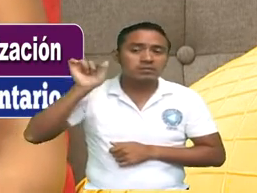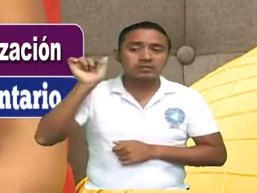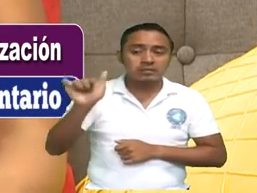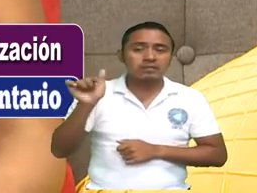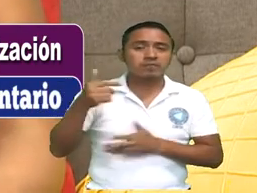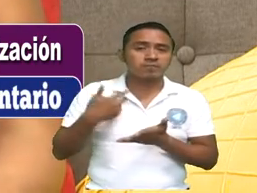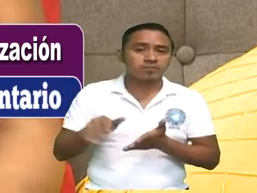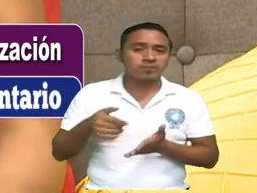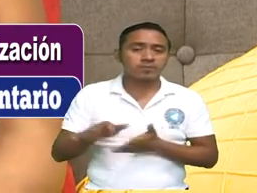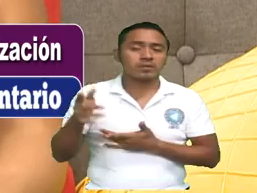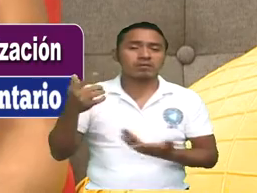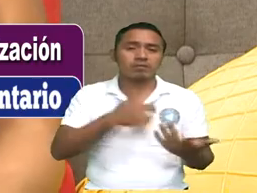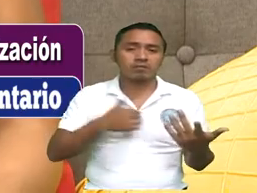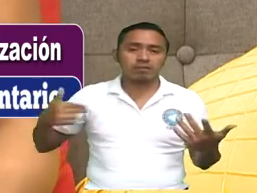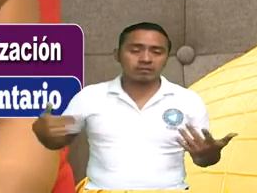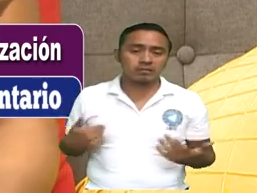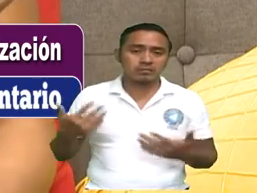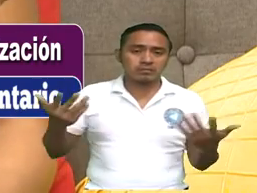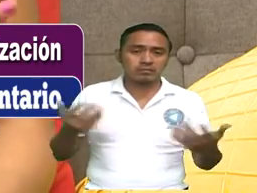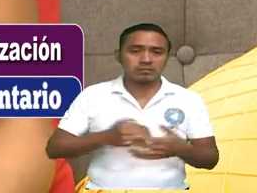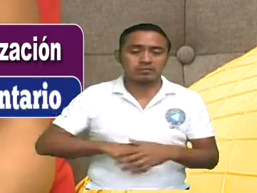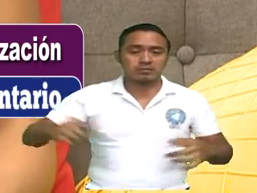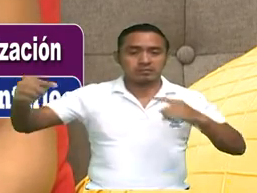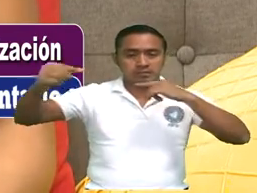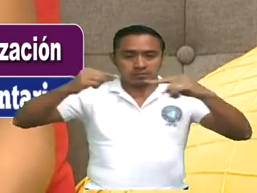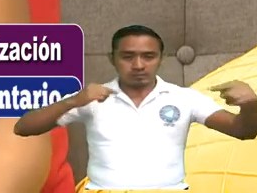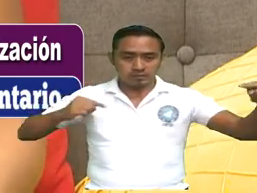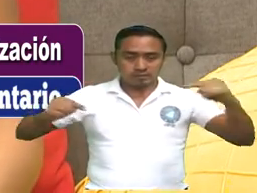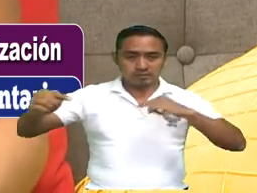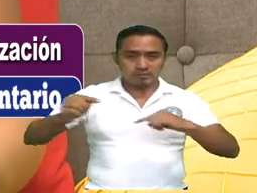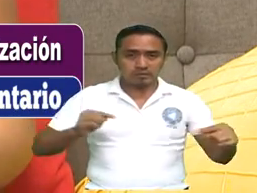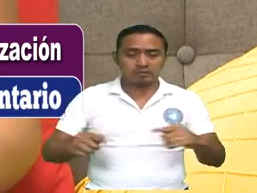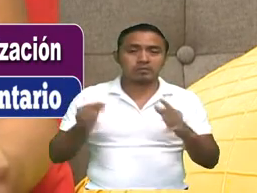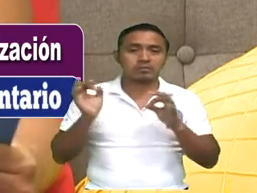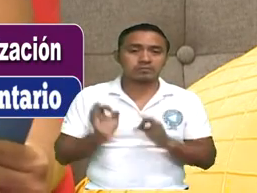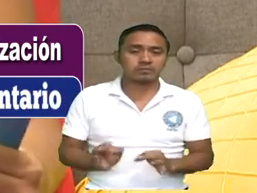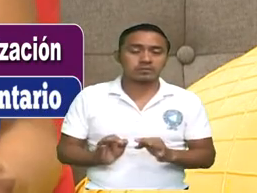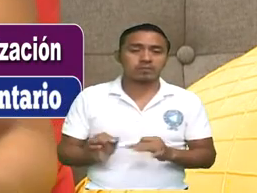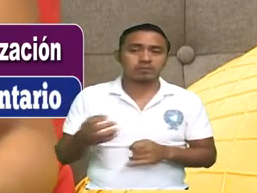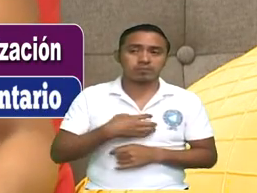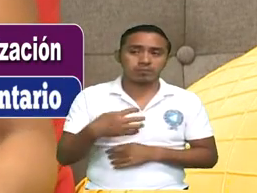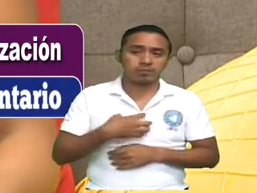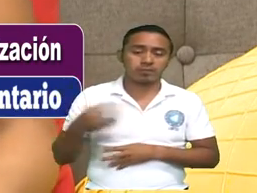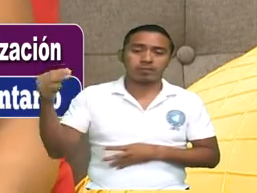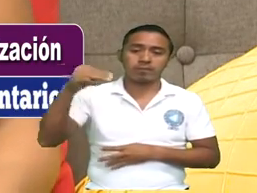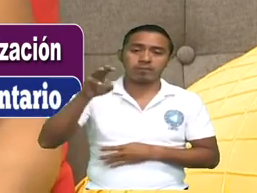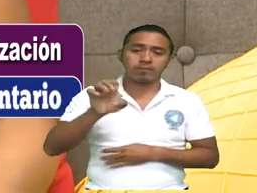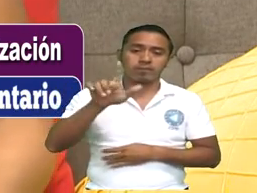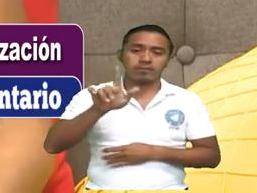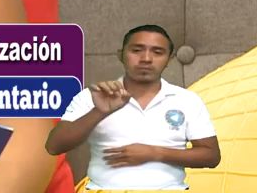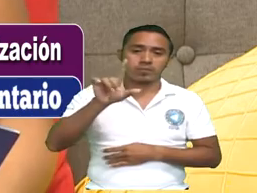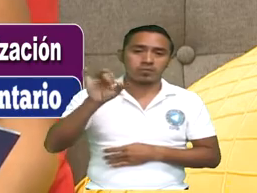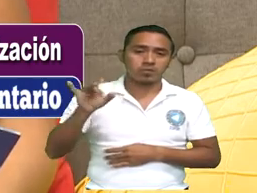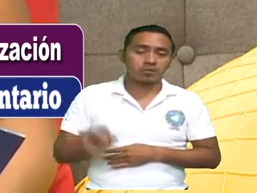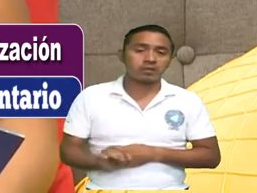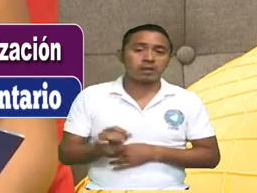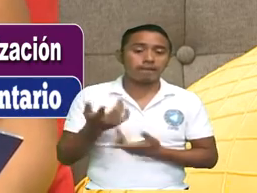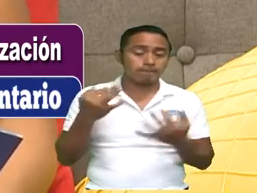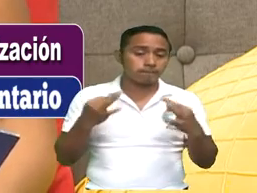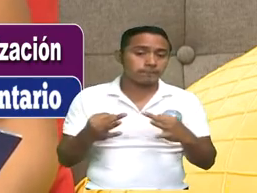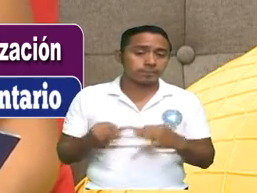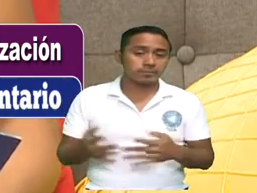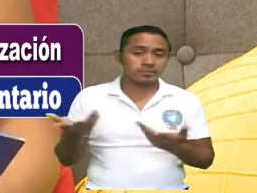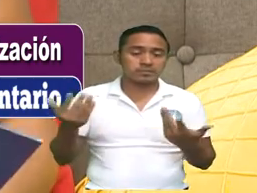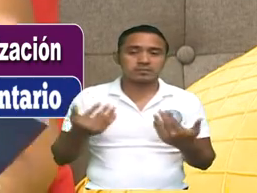permitió trazar las estrategias más apropiadas, la metodología más adecuada para la alfabetización